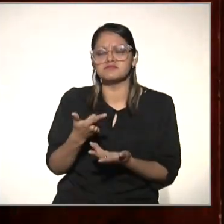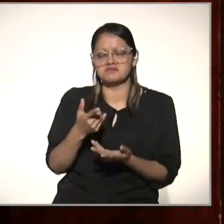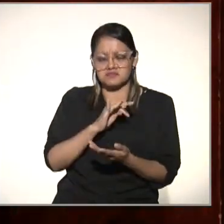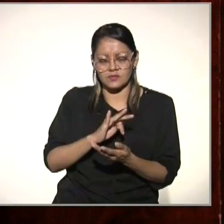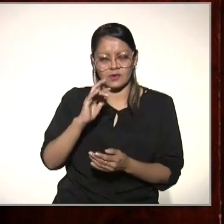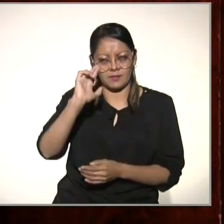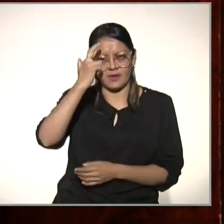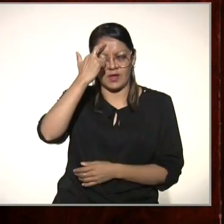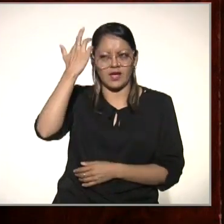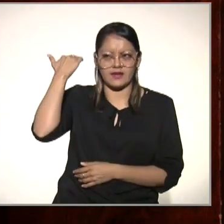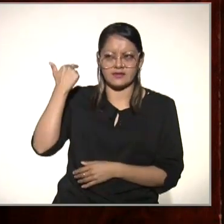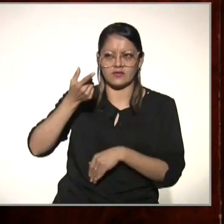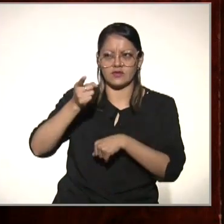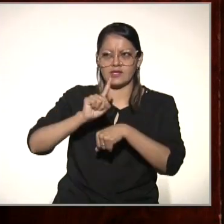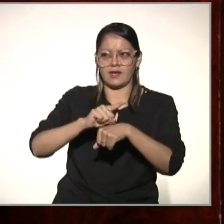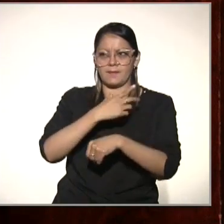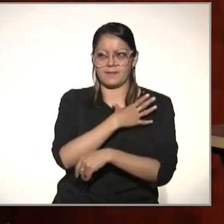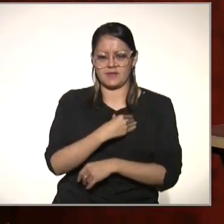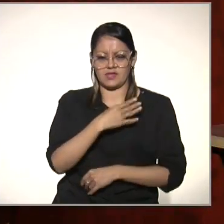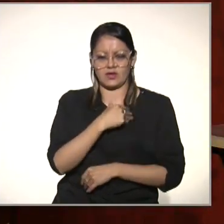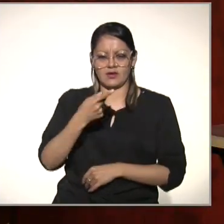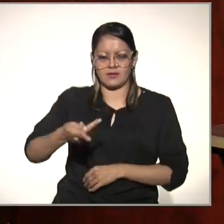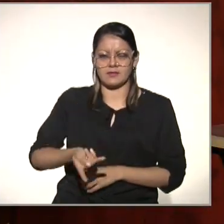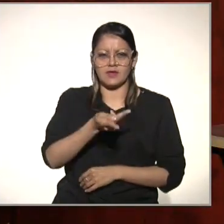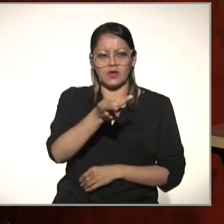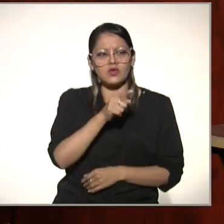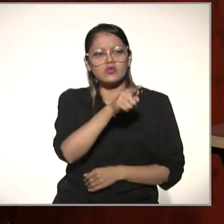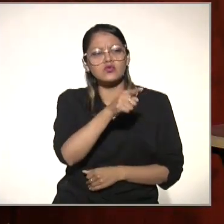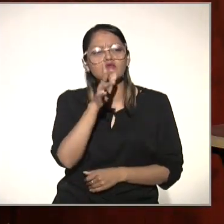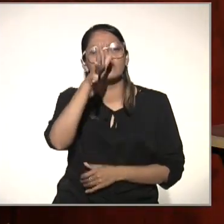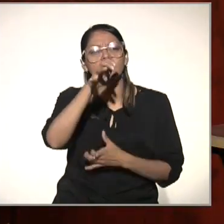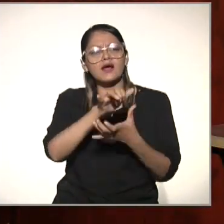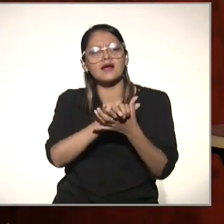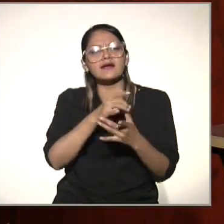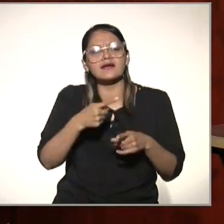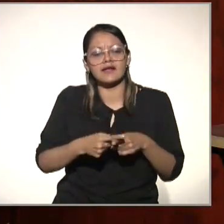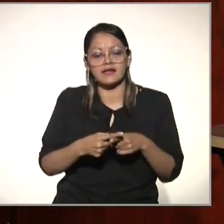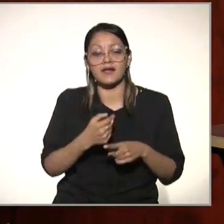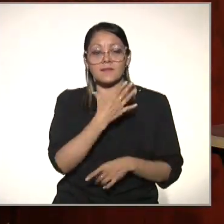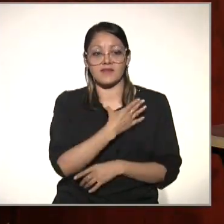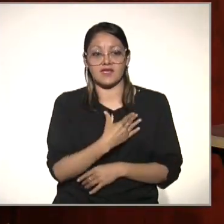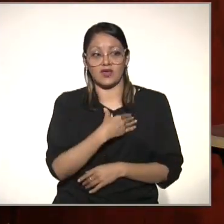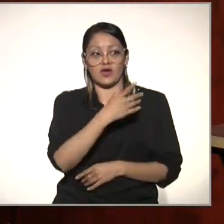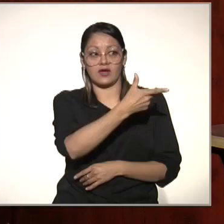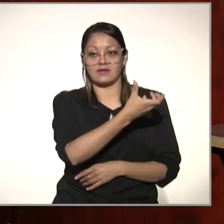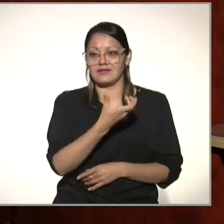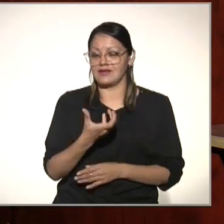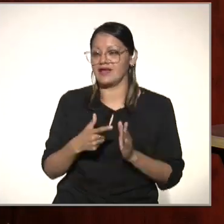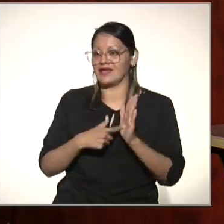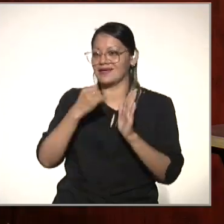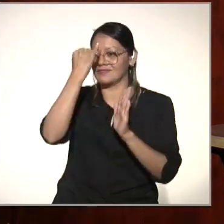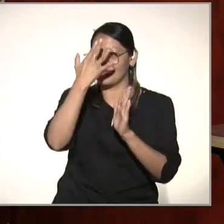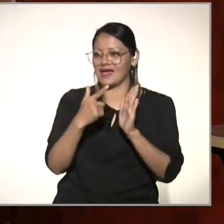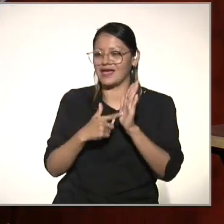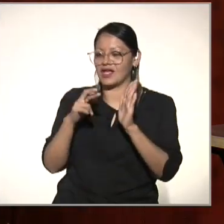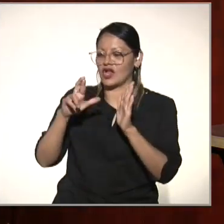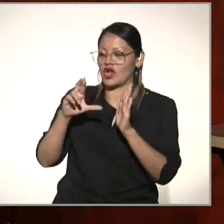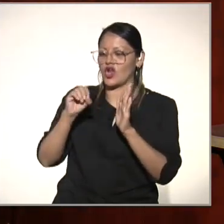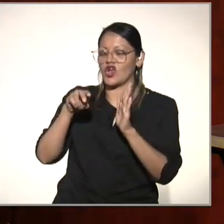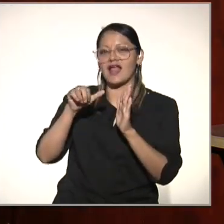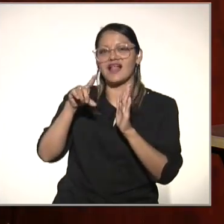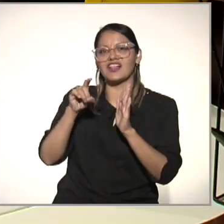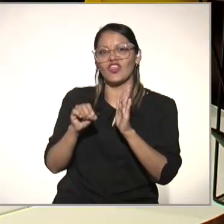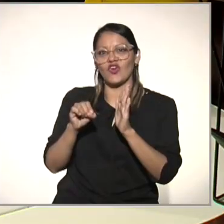Recuerdo perfecto, un día a mi hijo le preguntaron que con quién se casaría y mi hijo llevó una imagen de Ronaldo. La maestra casi se